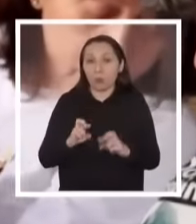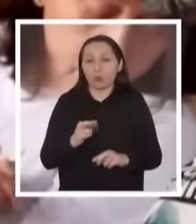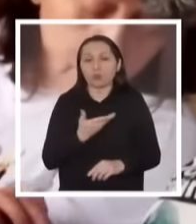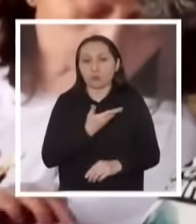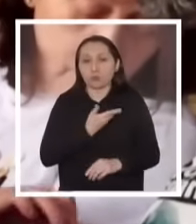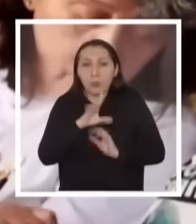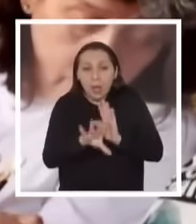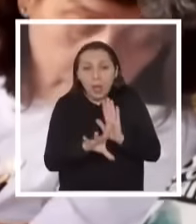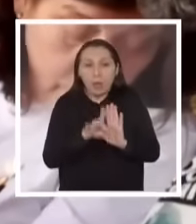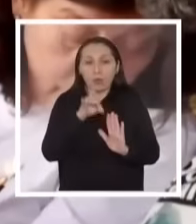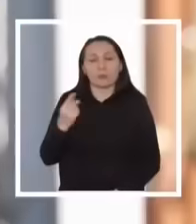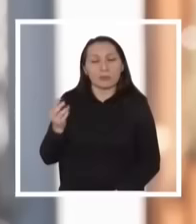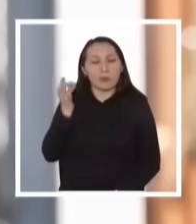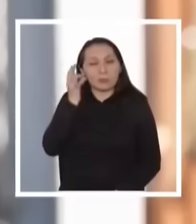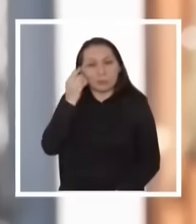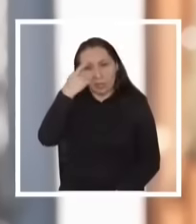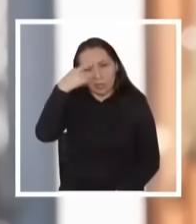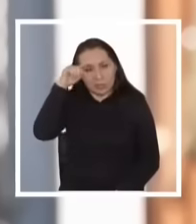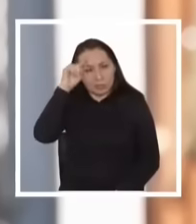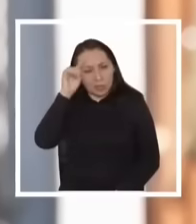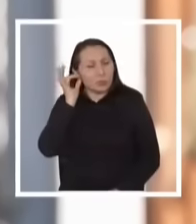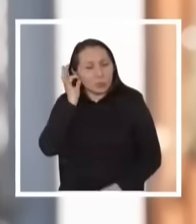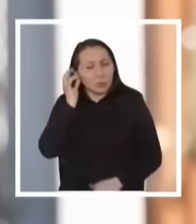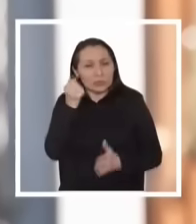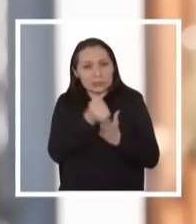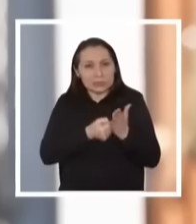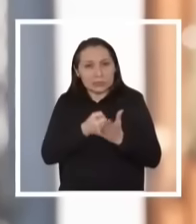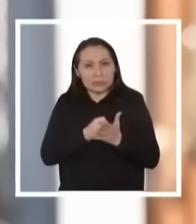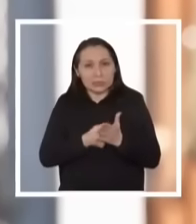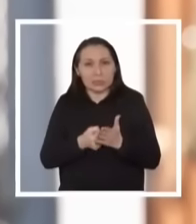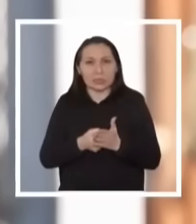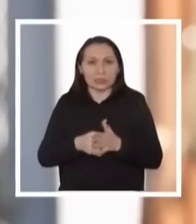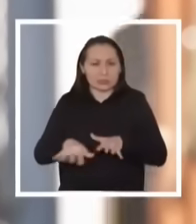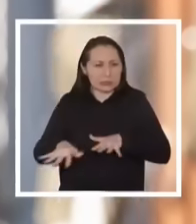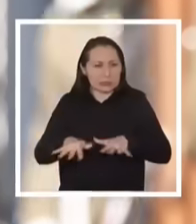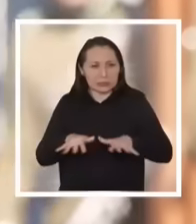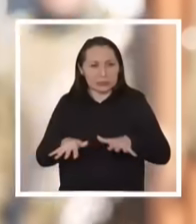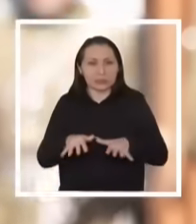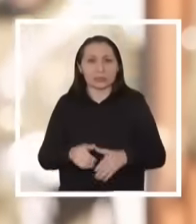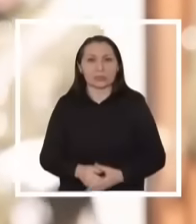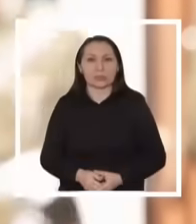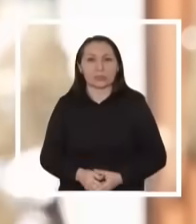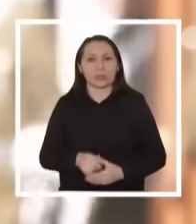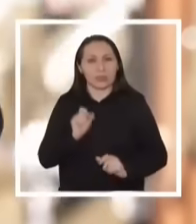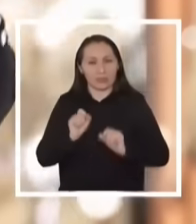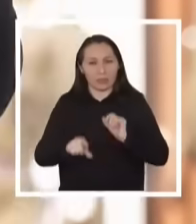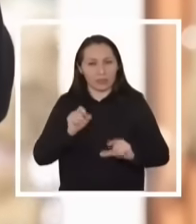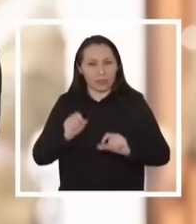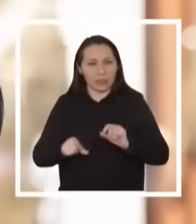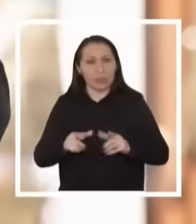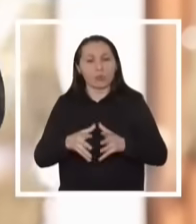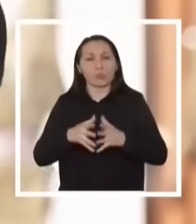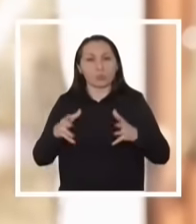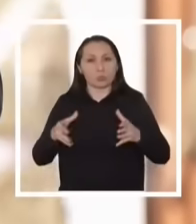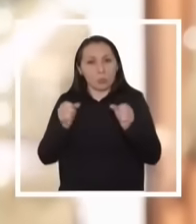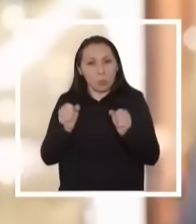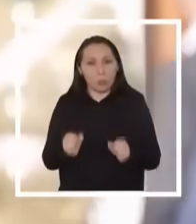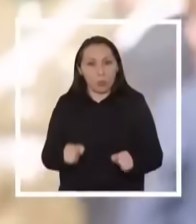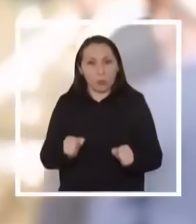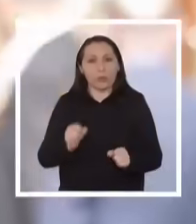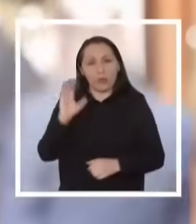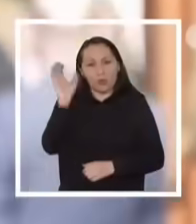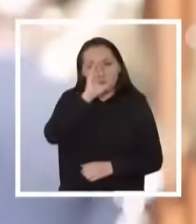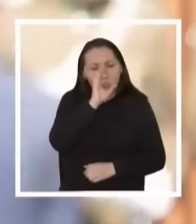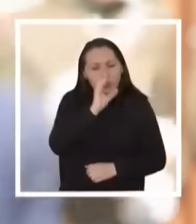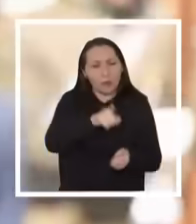retiró desde el ente contralor el contrato de la empresa que realizaría el acto. Estamos encima. Dado que de mantenerse como estaba corría el